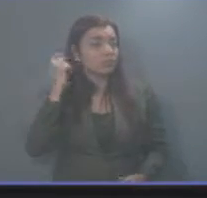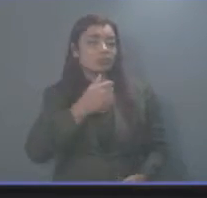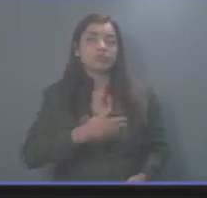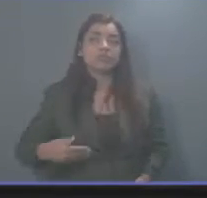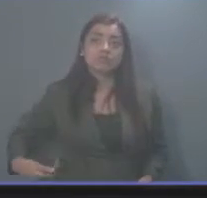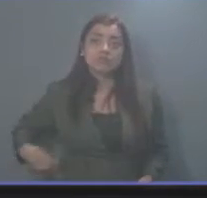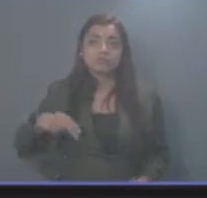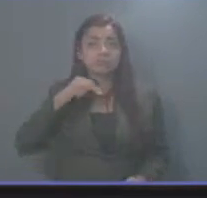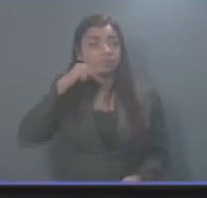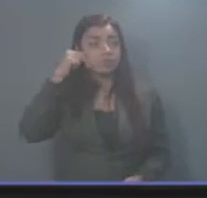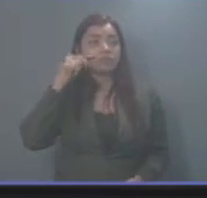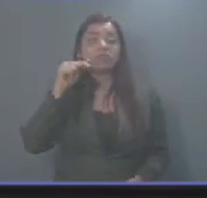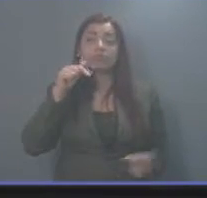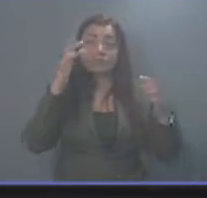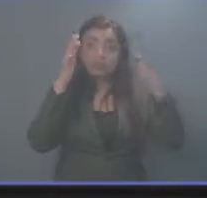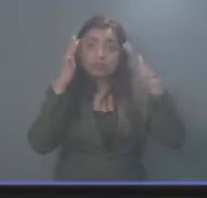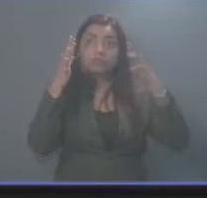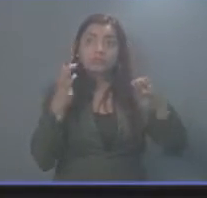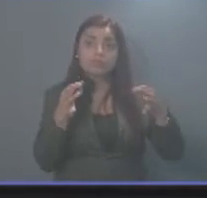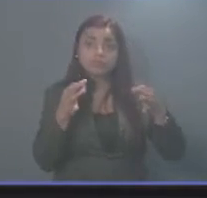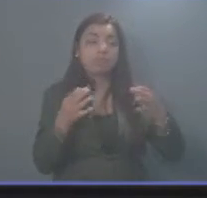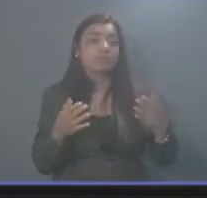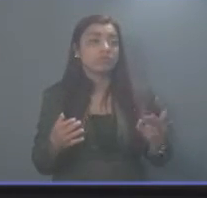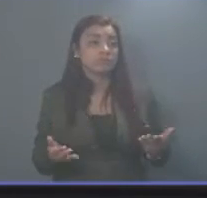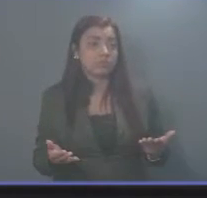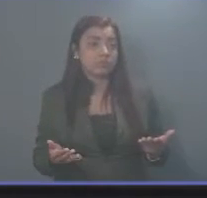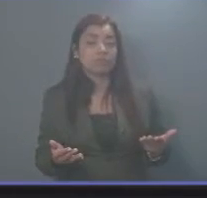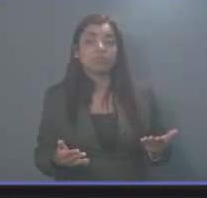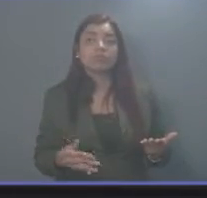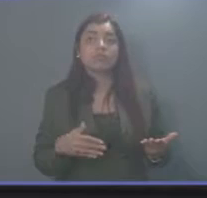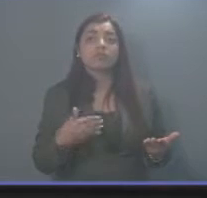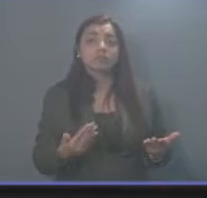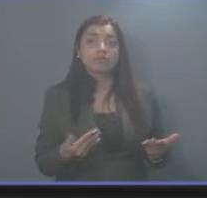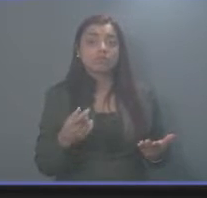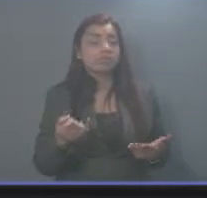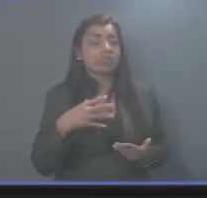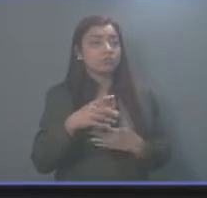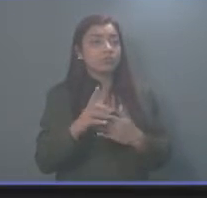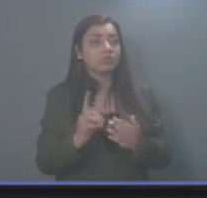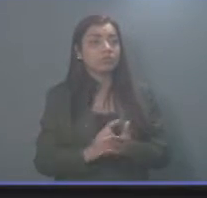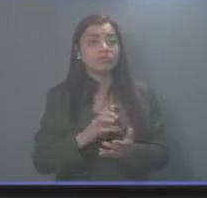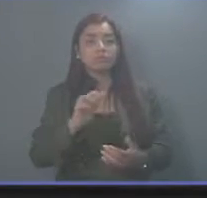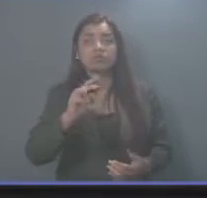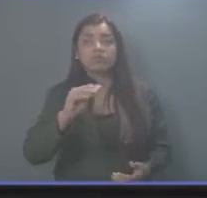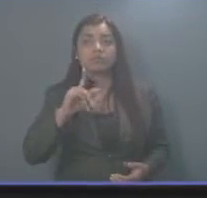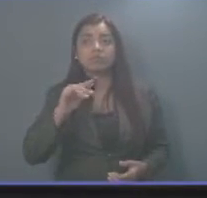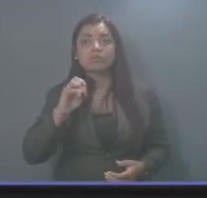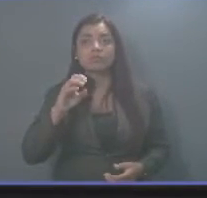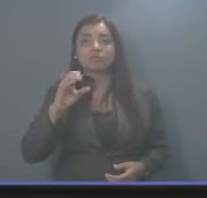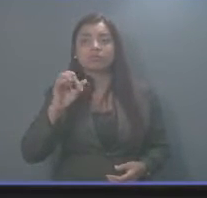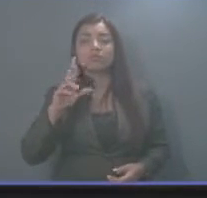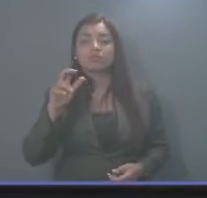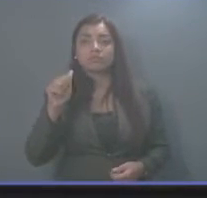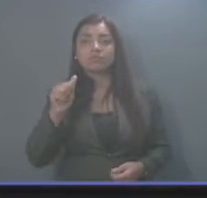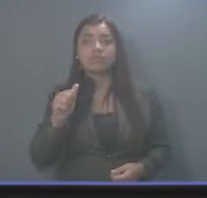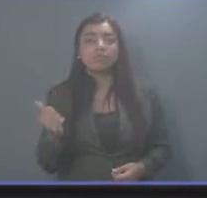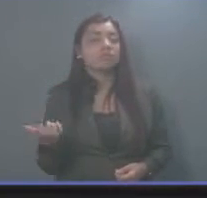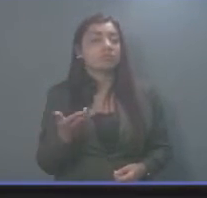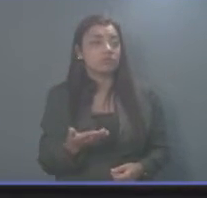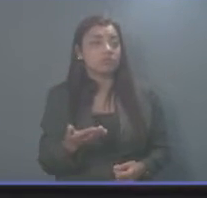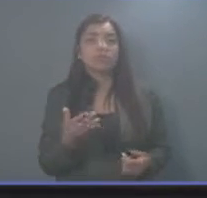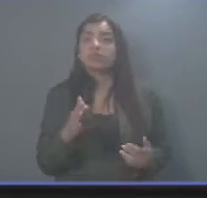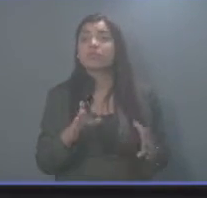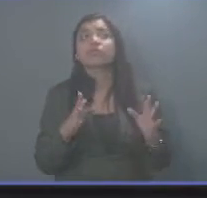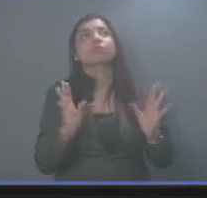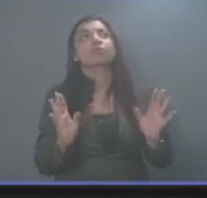República por esta decisión que ha tomado. Que bien lo decía el diputado Emilio Coreas, tardó en tomarse, pero al